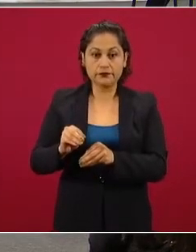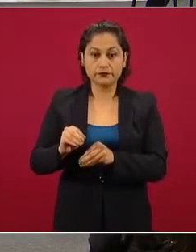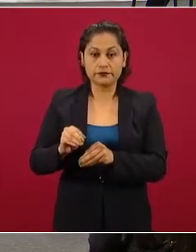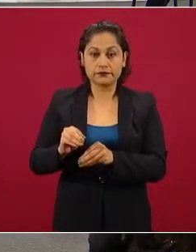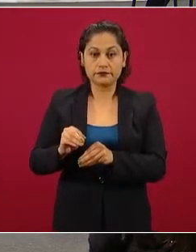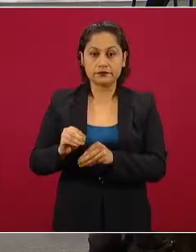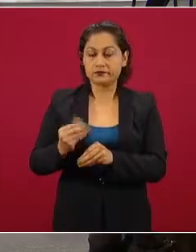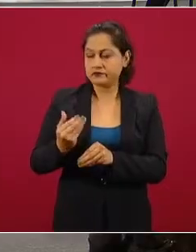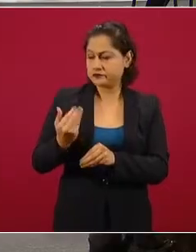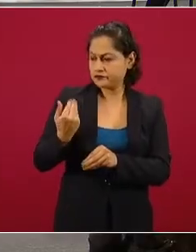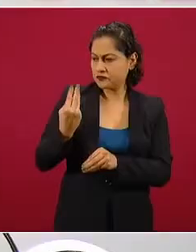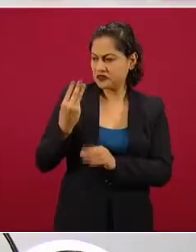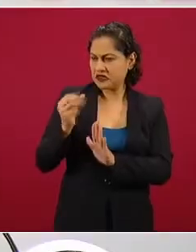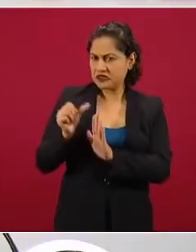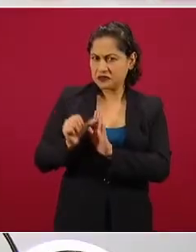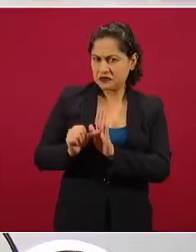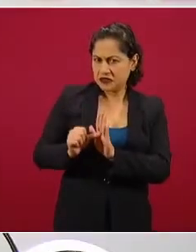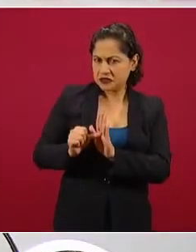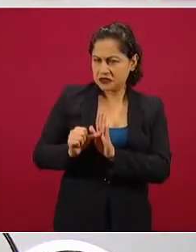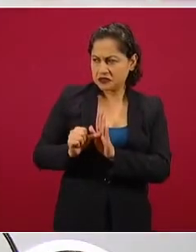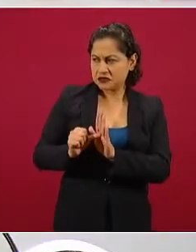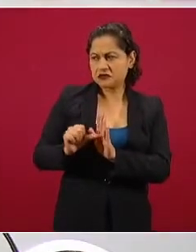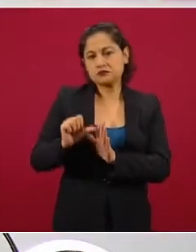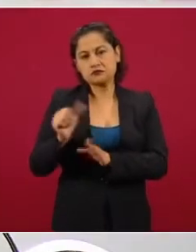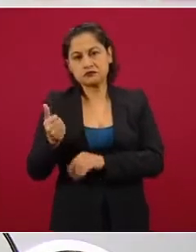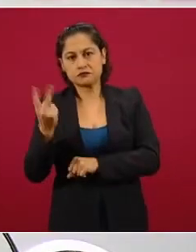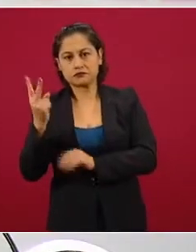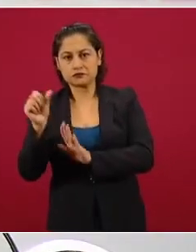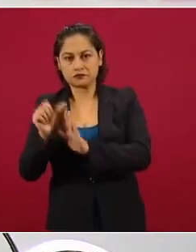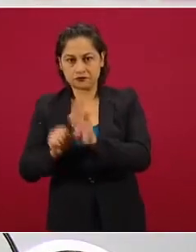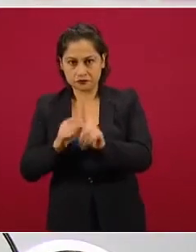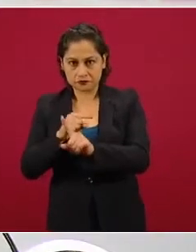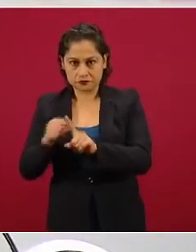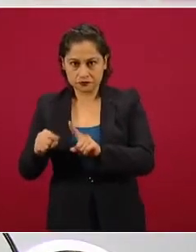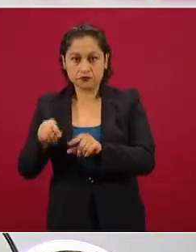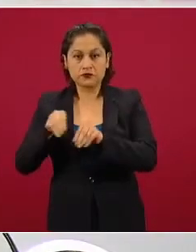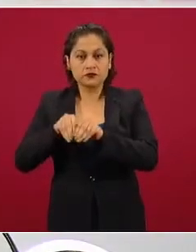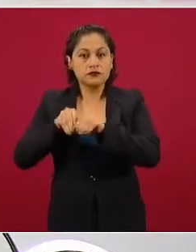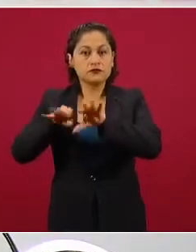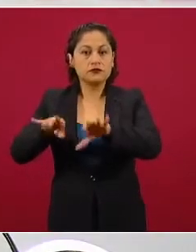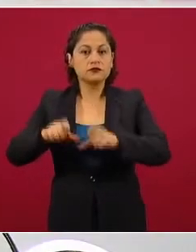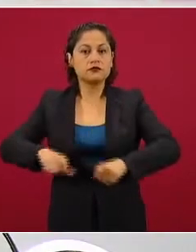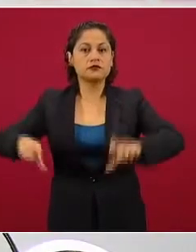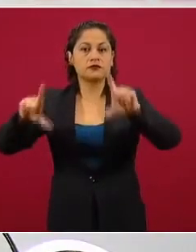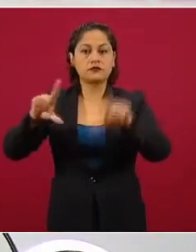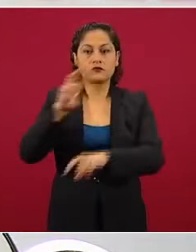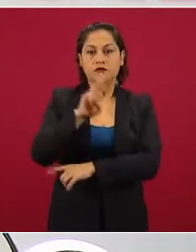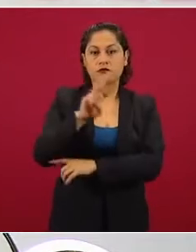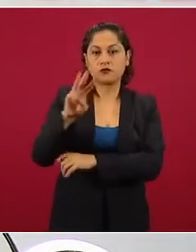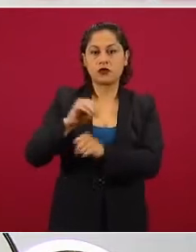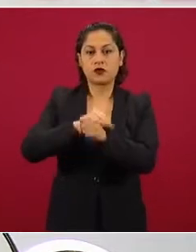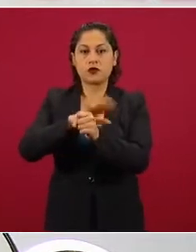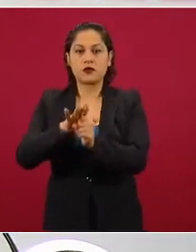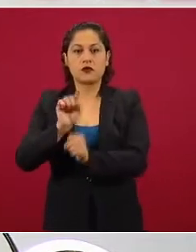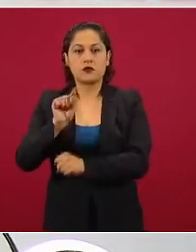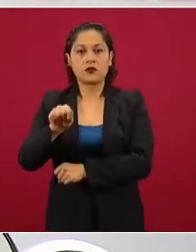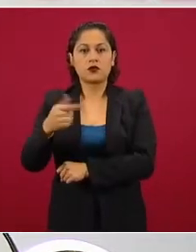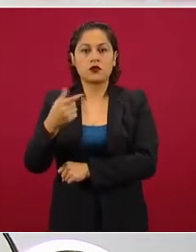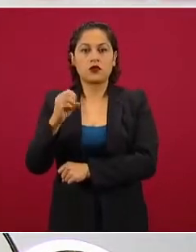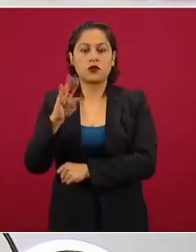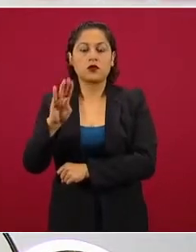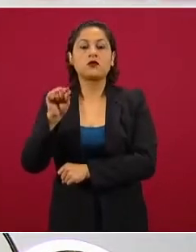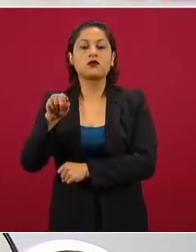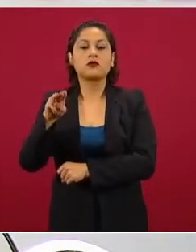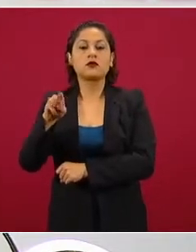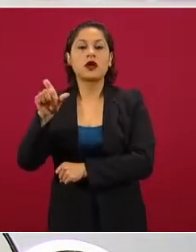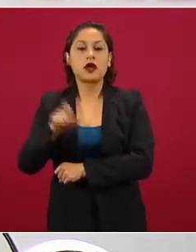casi 3 meses y 2,5 meses, que han sido publicadas en el sitio coronavirus.gov.mx, que han sido comentadas en las conferencias